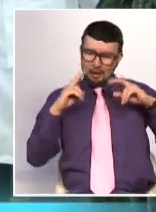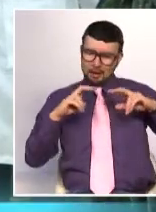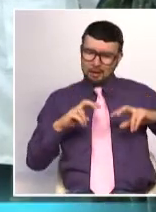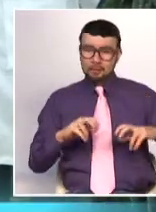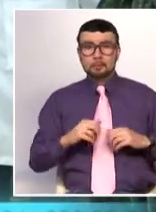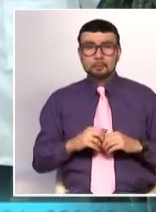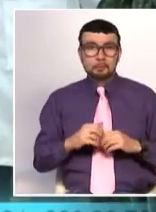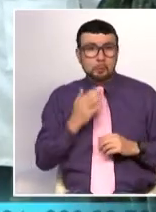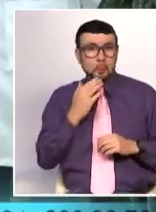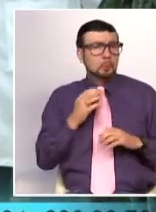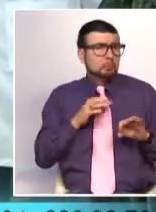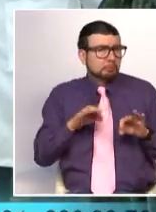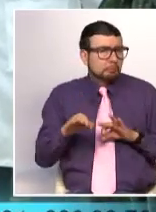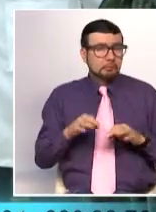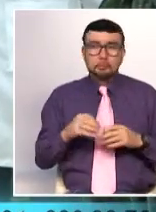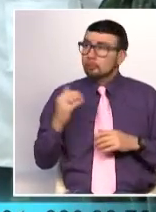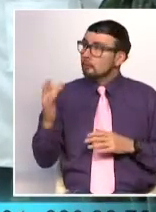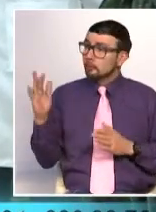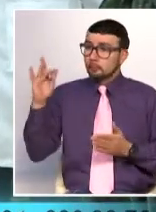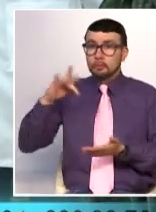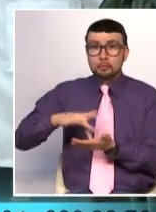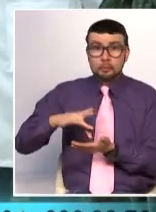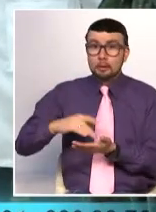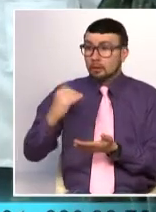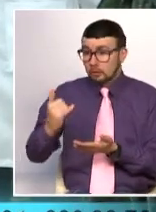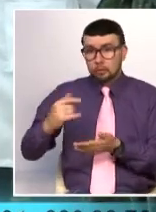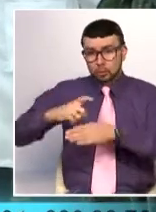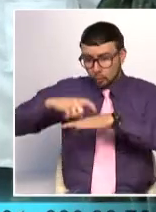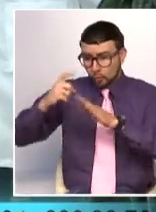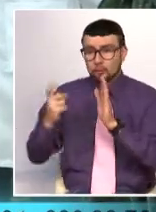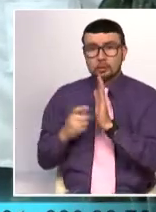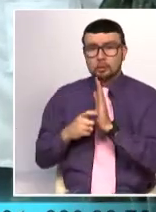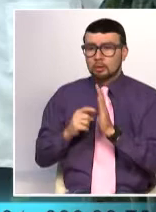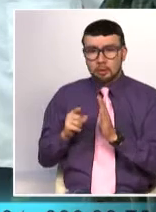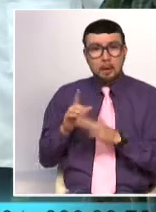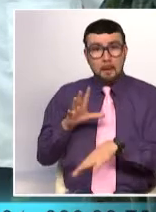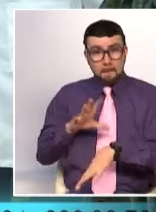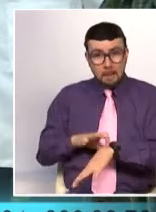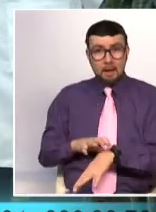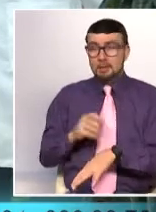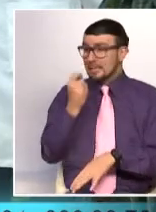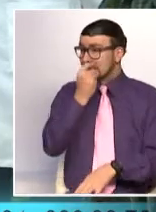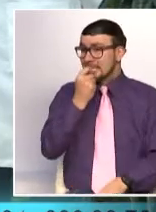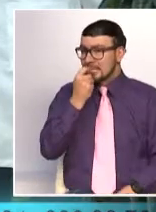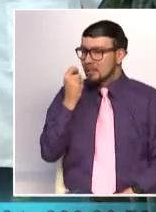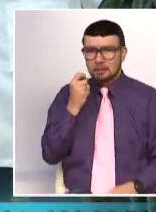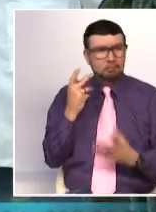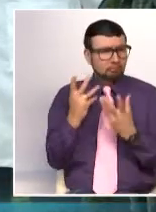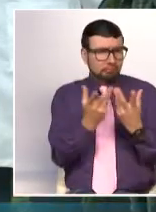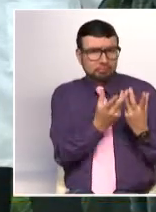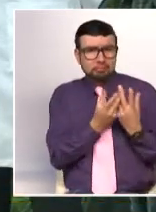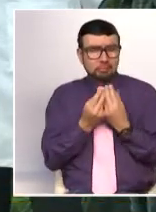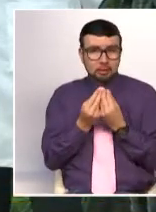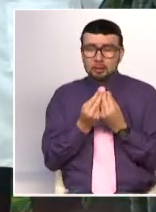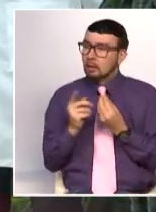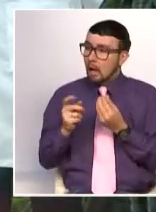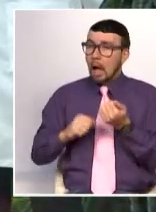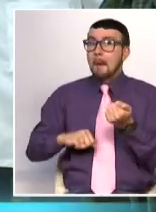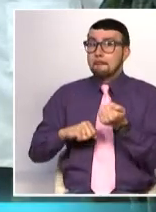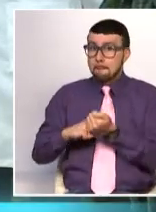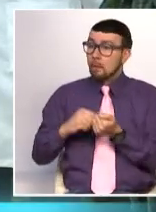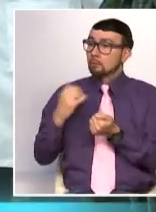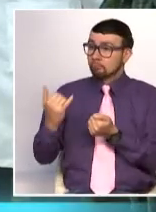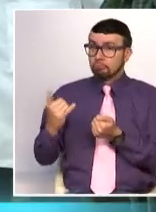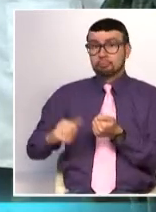de una consulta muy integral no de médicos son todos los usos apoyos diagnósticos